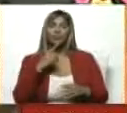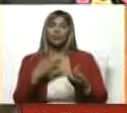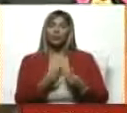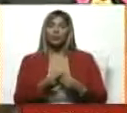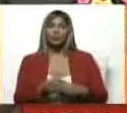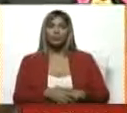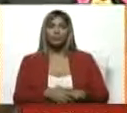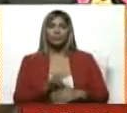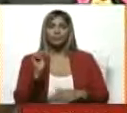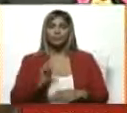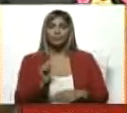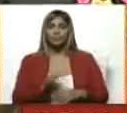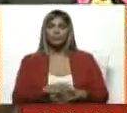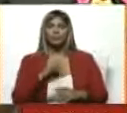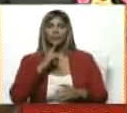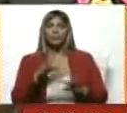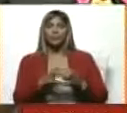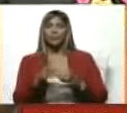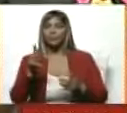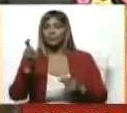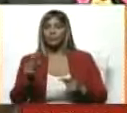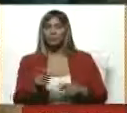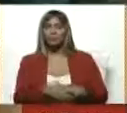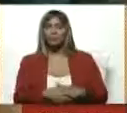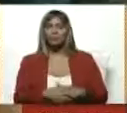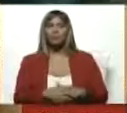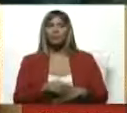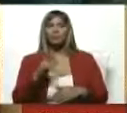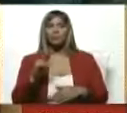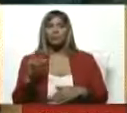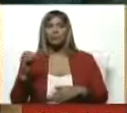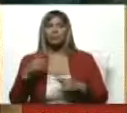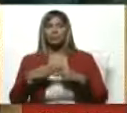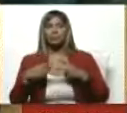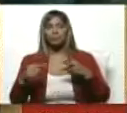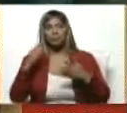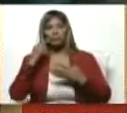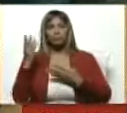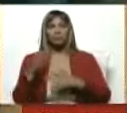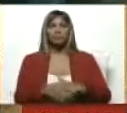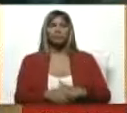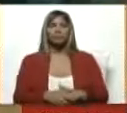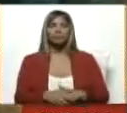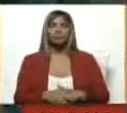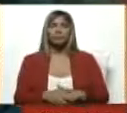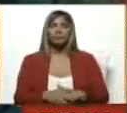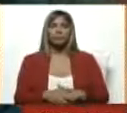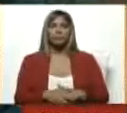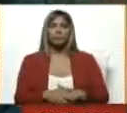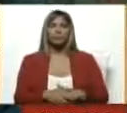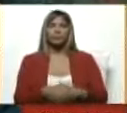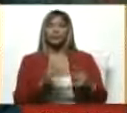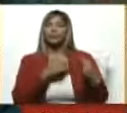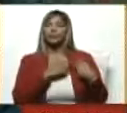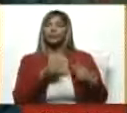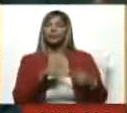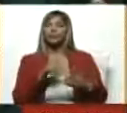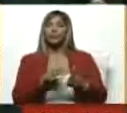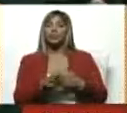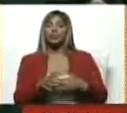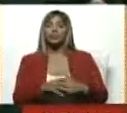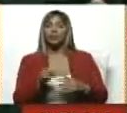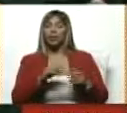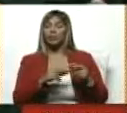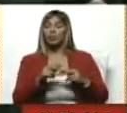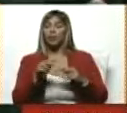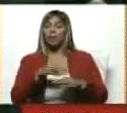acompañan aquí nuestra compañera Karina, Rommel, Luis Salvador, que están al frente de las